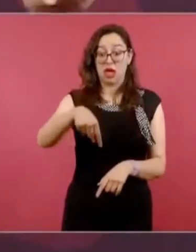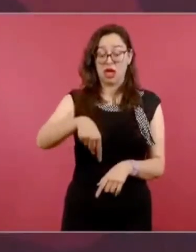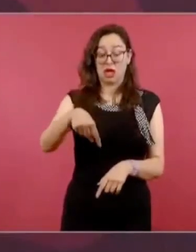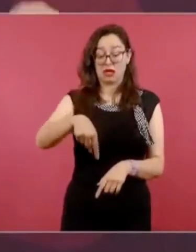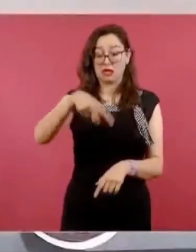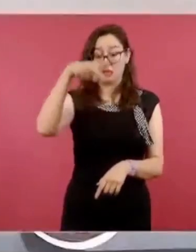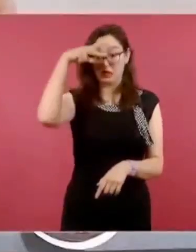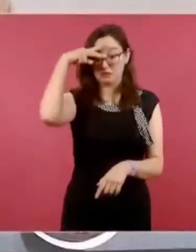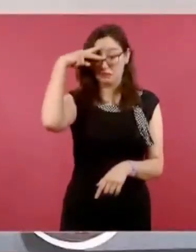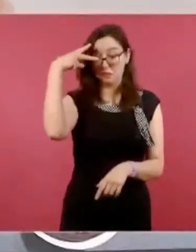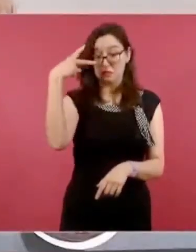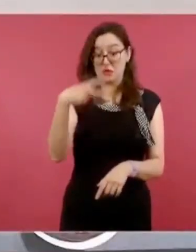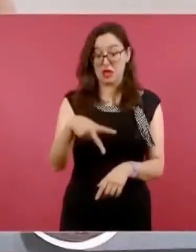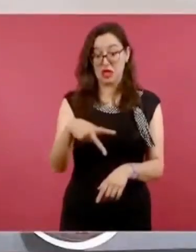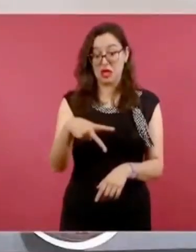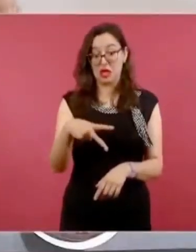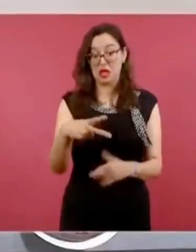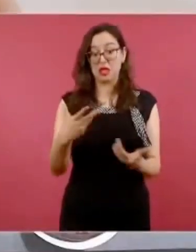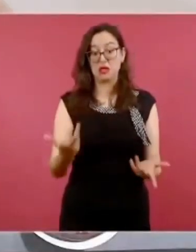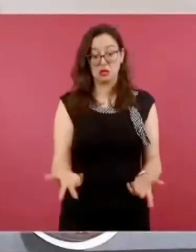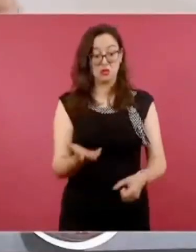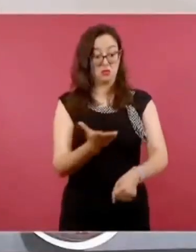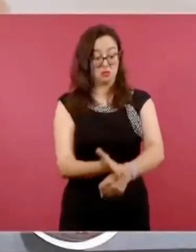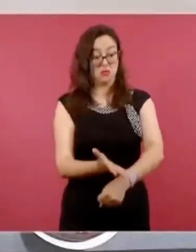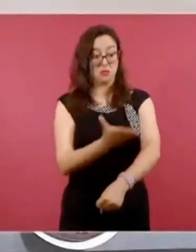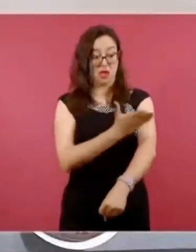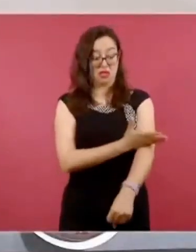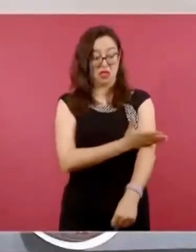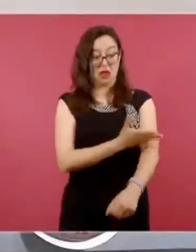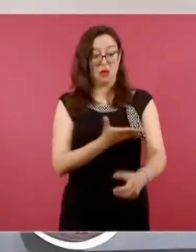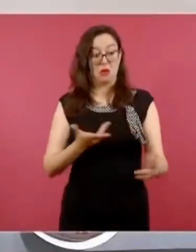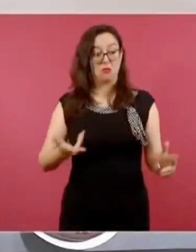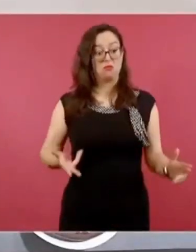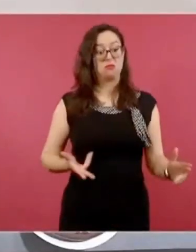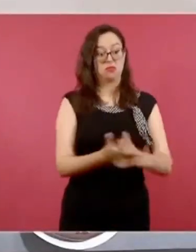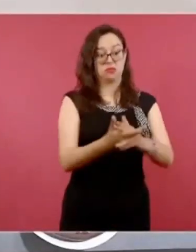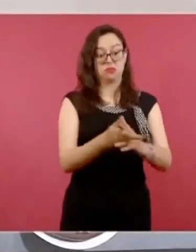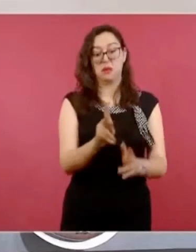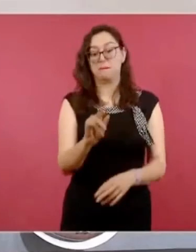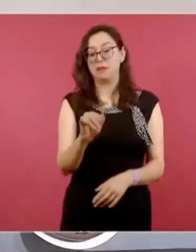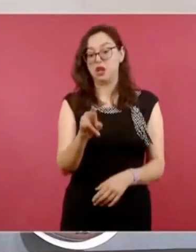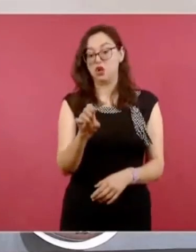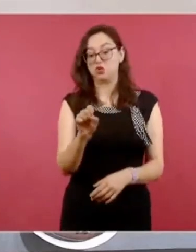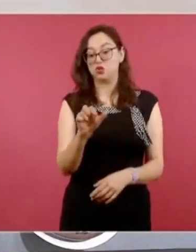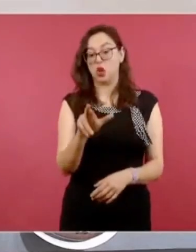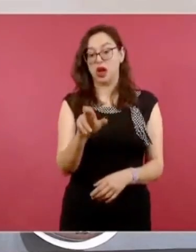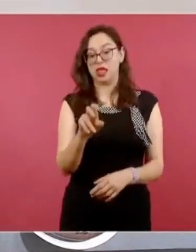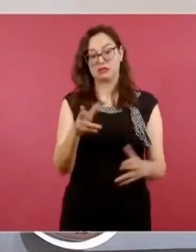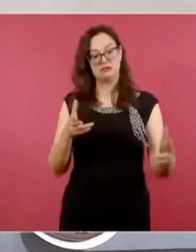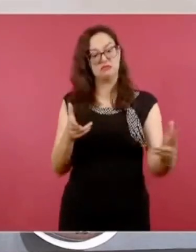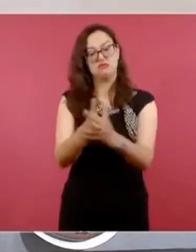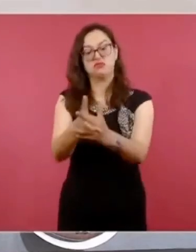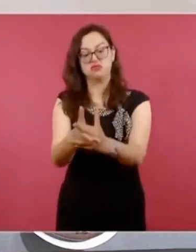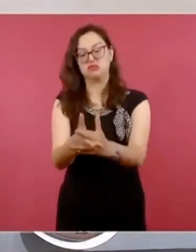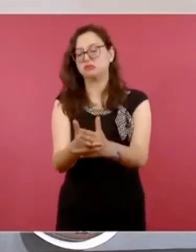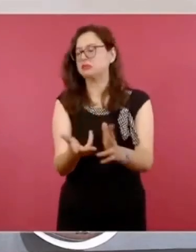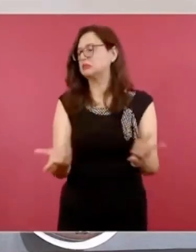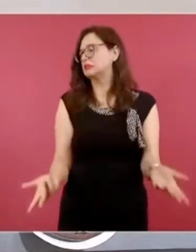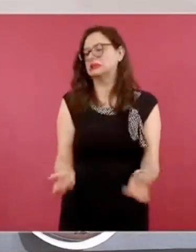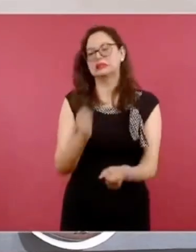asesinaron a Francisco I. Madero y a José María Pino Suárez. Son de los